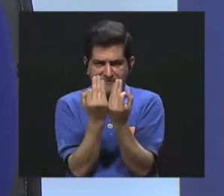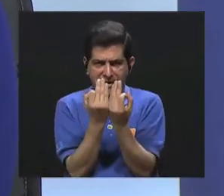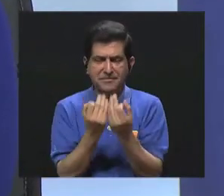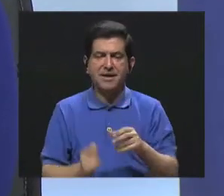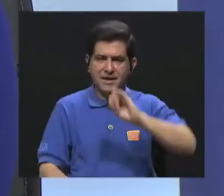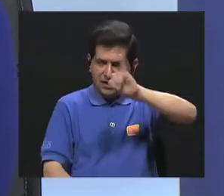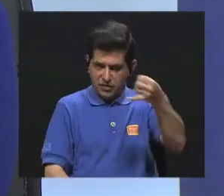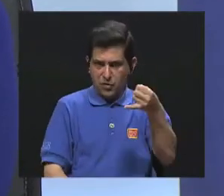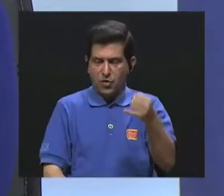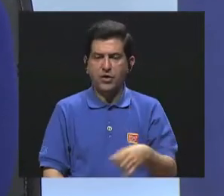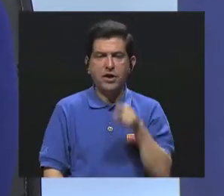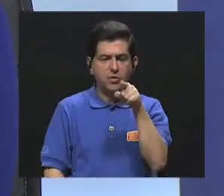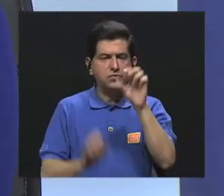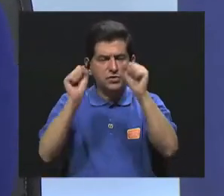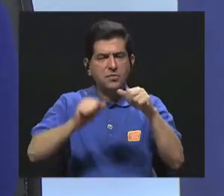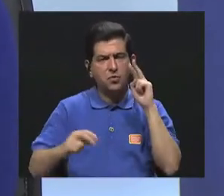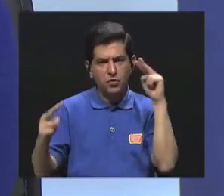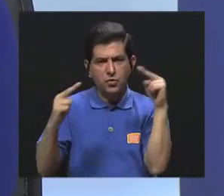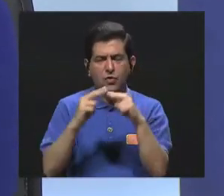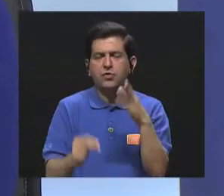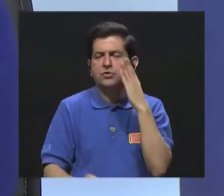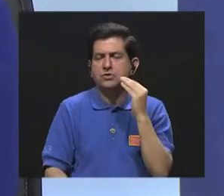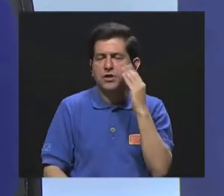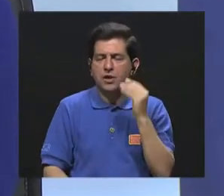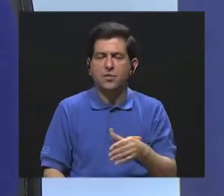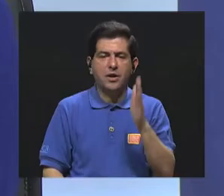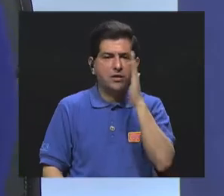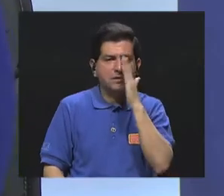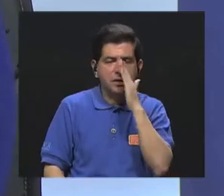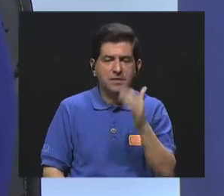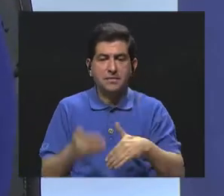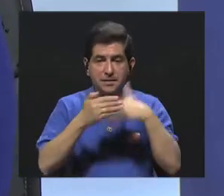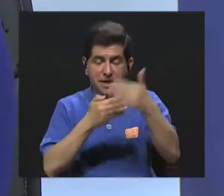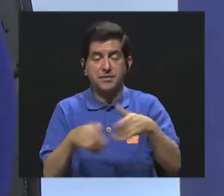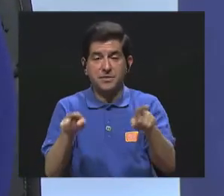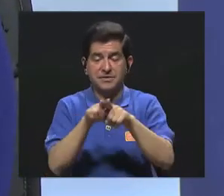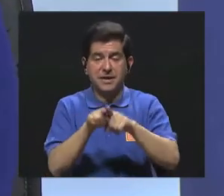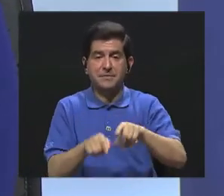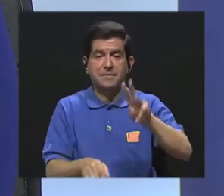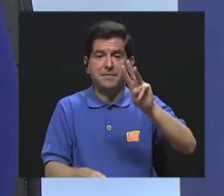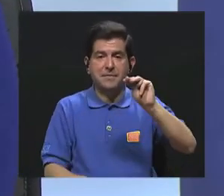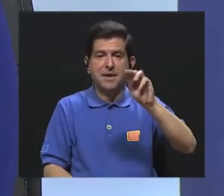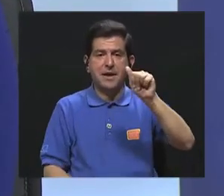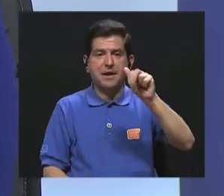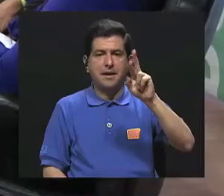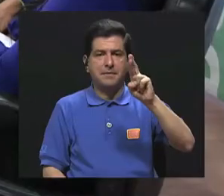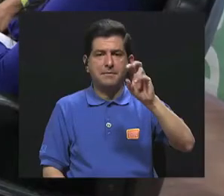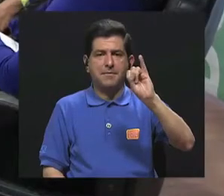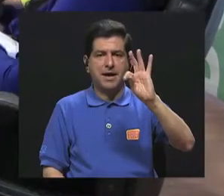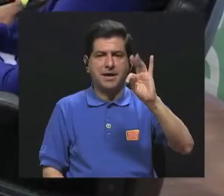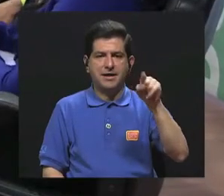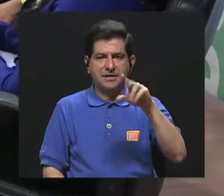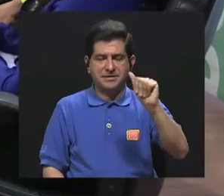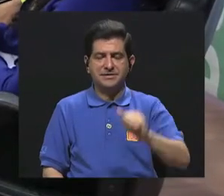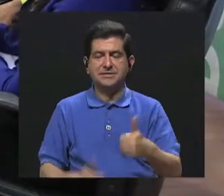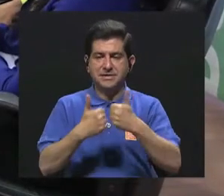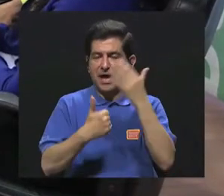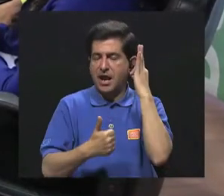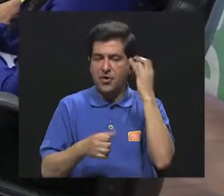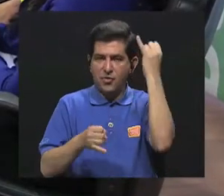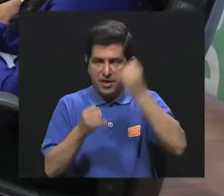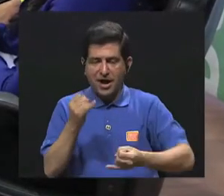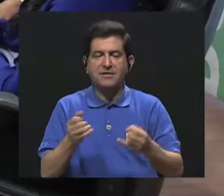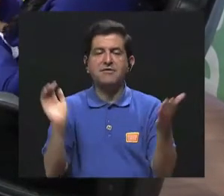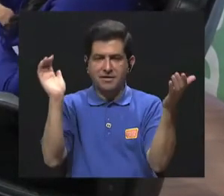ejemplo, que tuviste la oportunidad de ir a conocer a los abuelitos, a la mamá, después conocer a Maritza, que es la novia de Jorgito, que se convierte al final en su